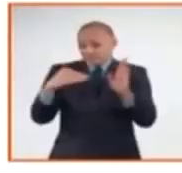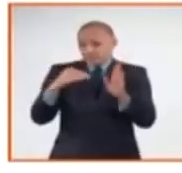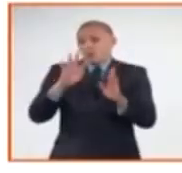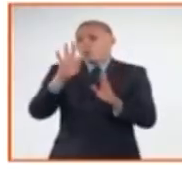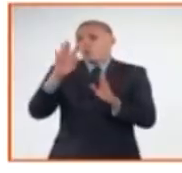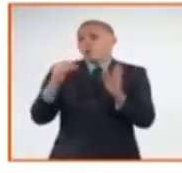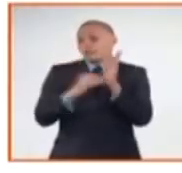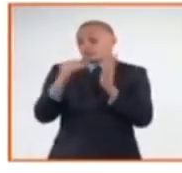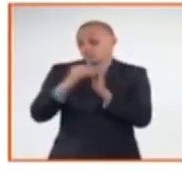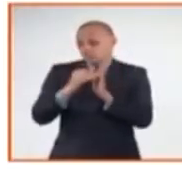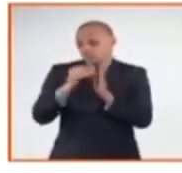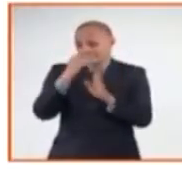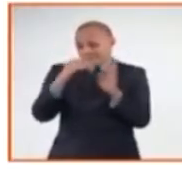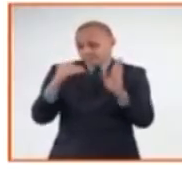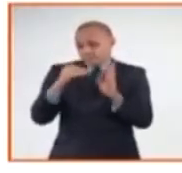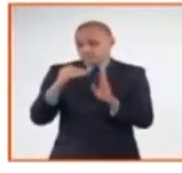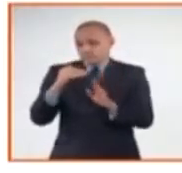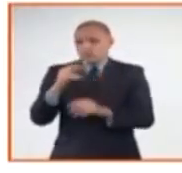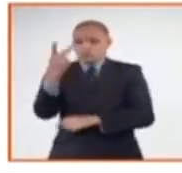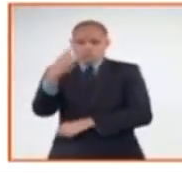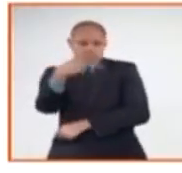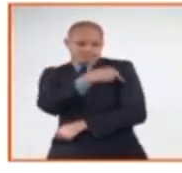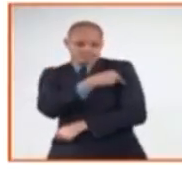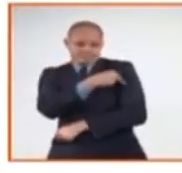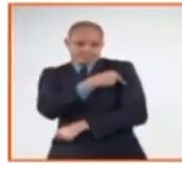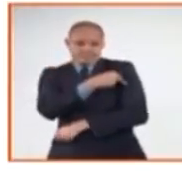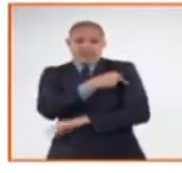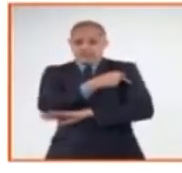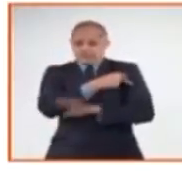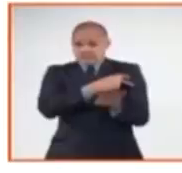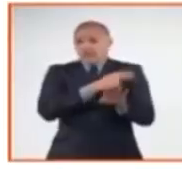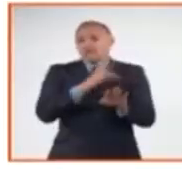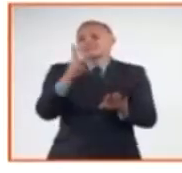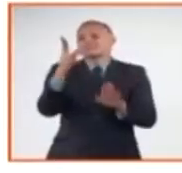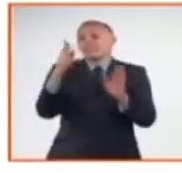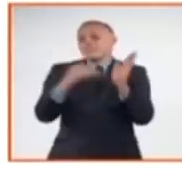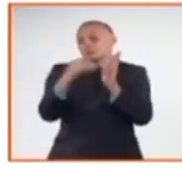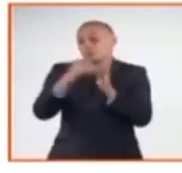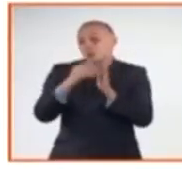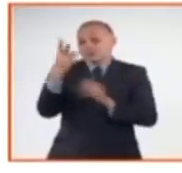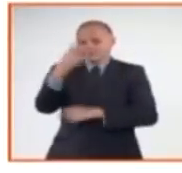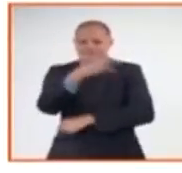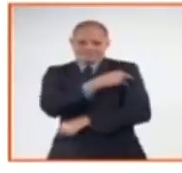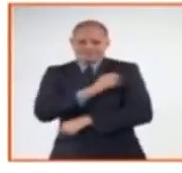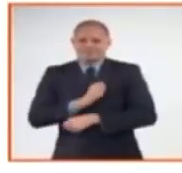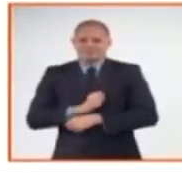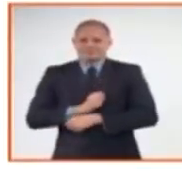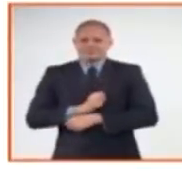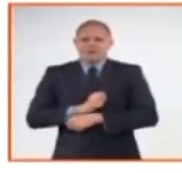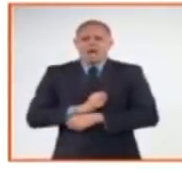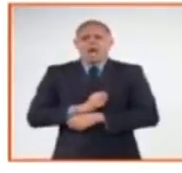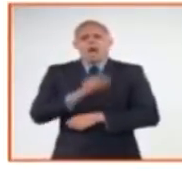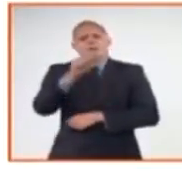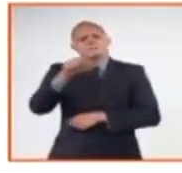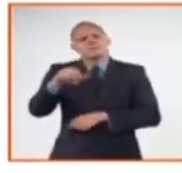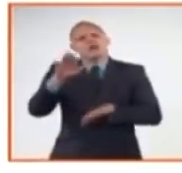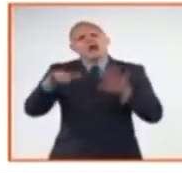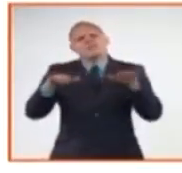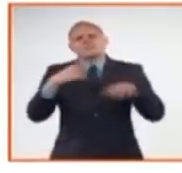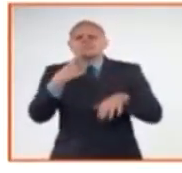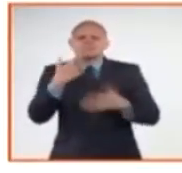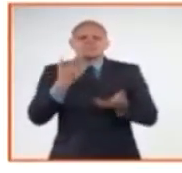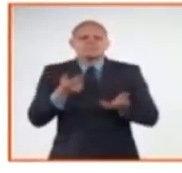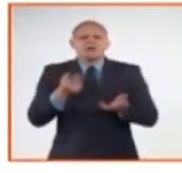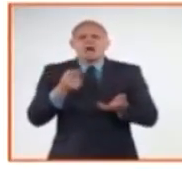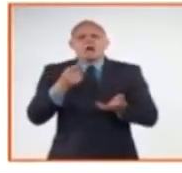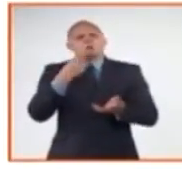con frecuencia nos preguntan bueno sigan distribuidos 13 millones de dosis porque 13 millones de cubanos no somos 13 pero